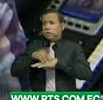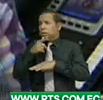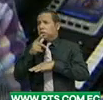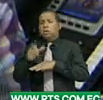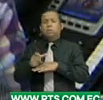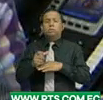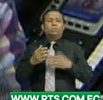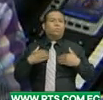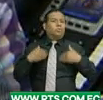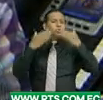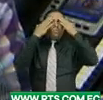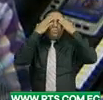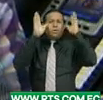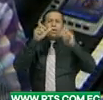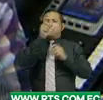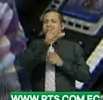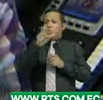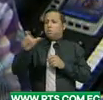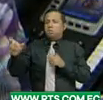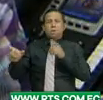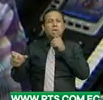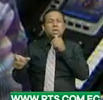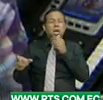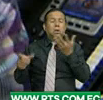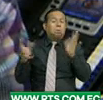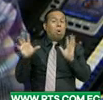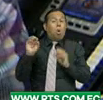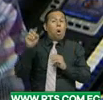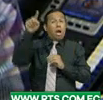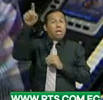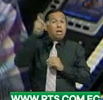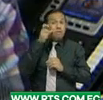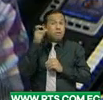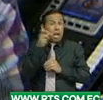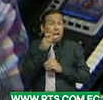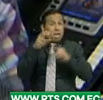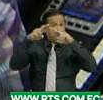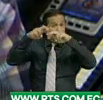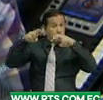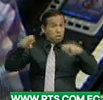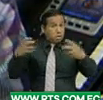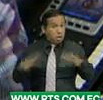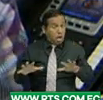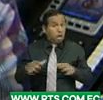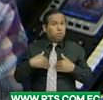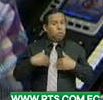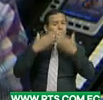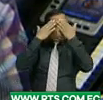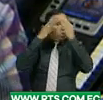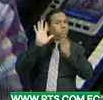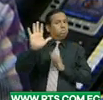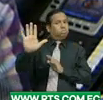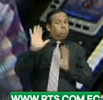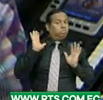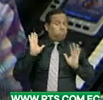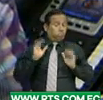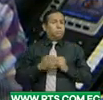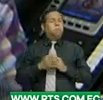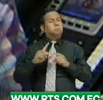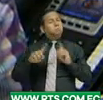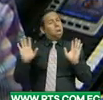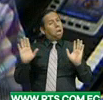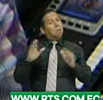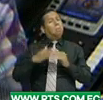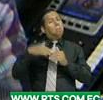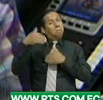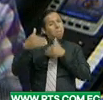Desconozco legalmente en qué se encuentra el juicio, pero creo que ya próximos meses ya habrán al